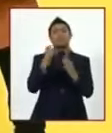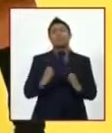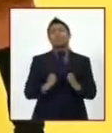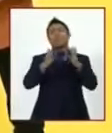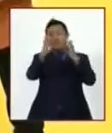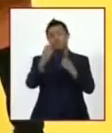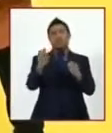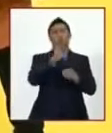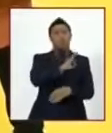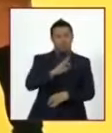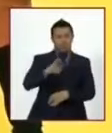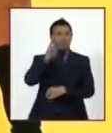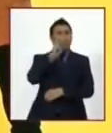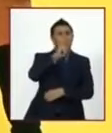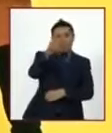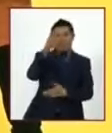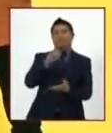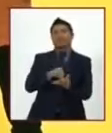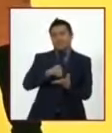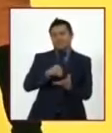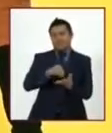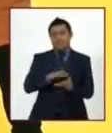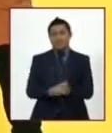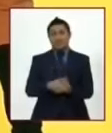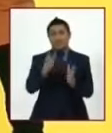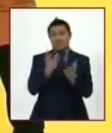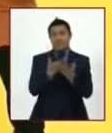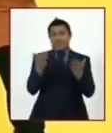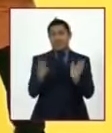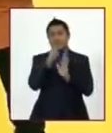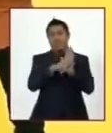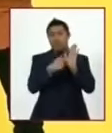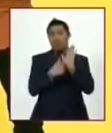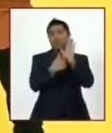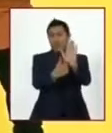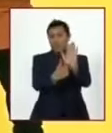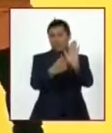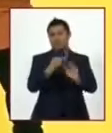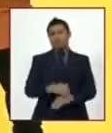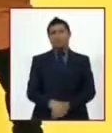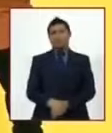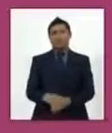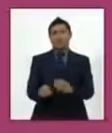el siguiente video sobre el arte y la contrarreforma en la Nueva España.